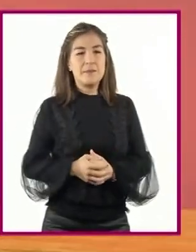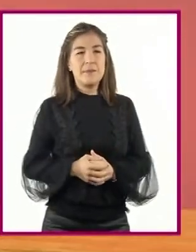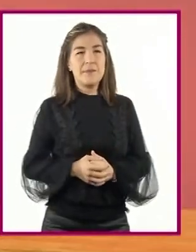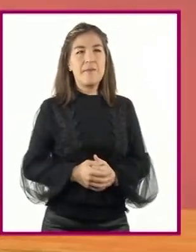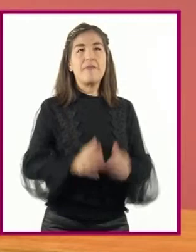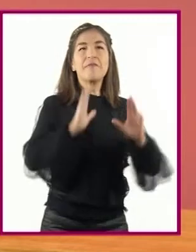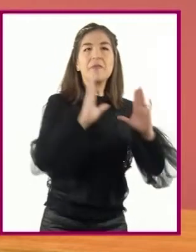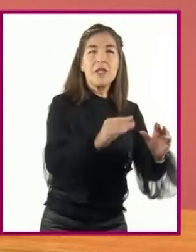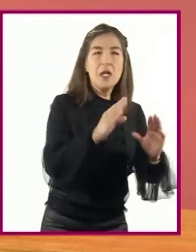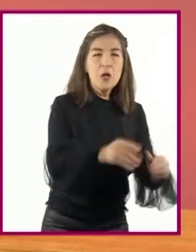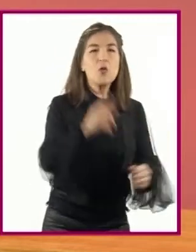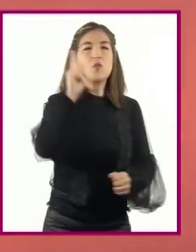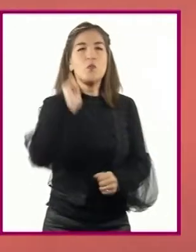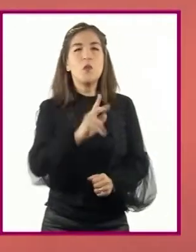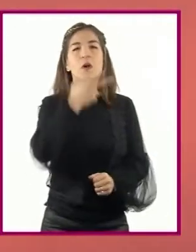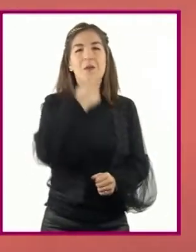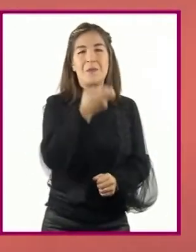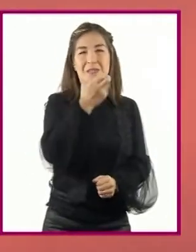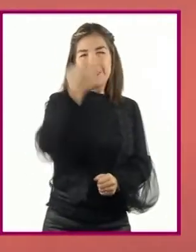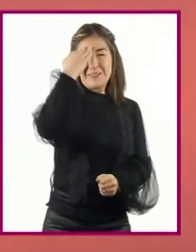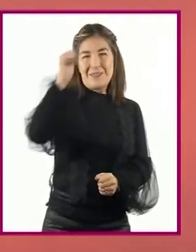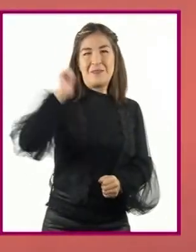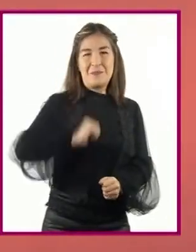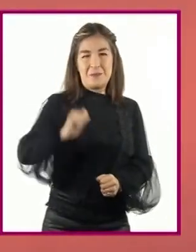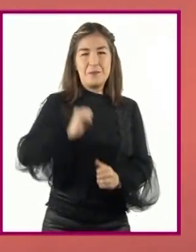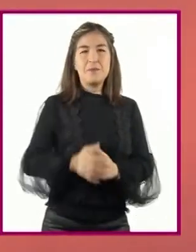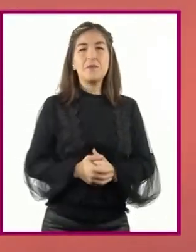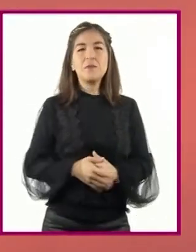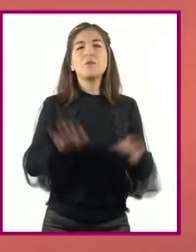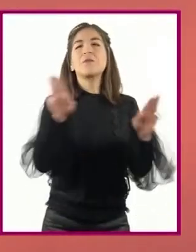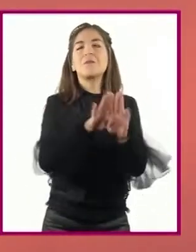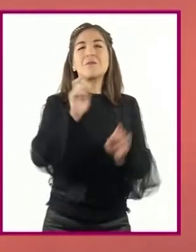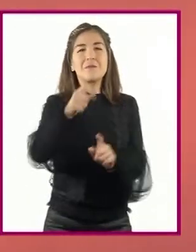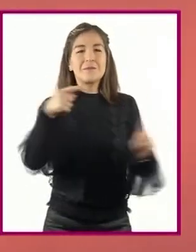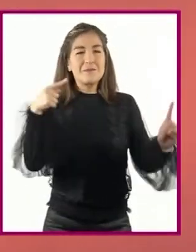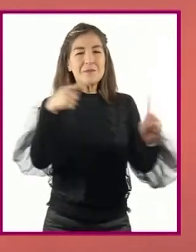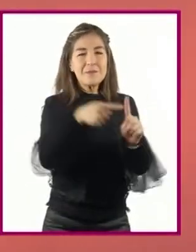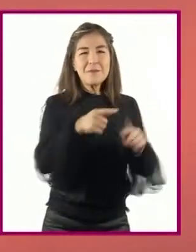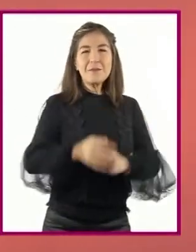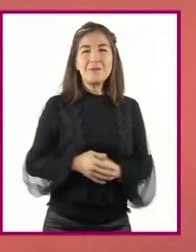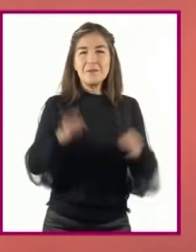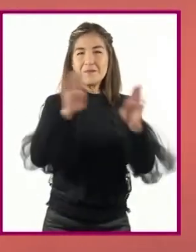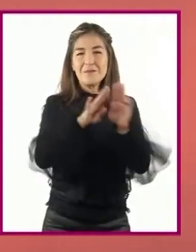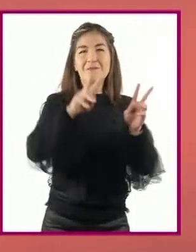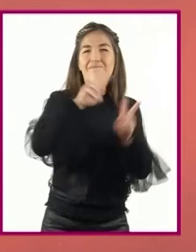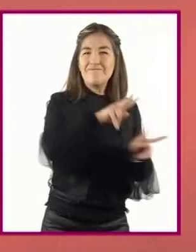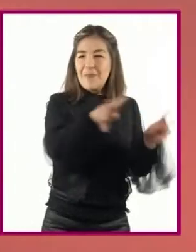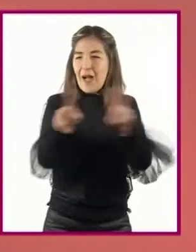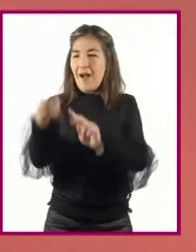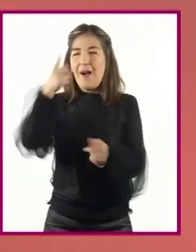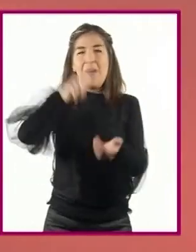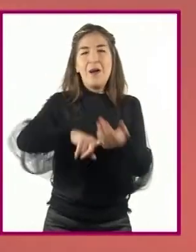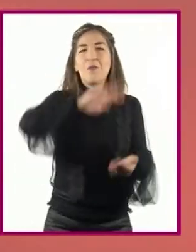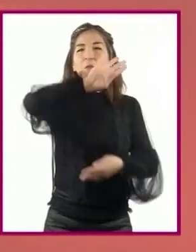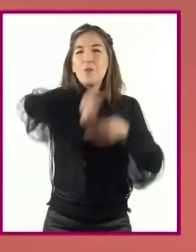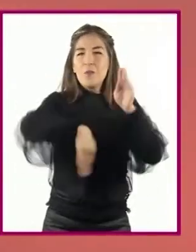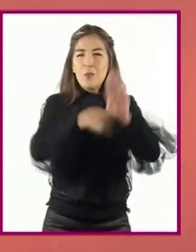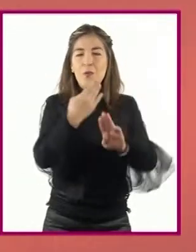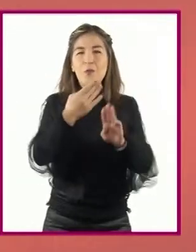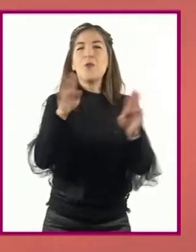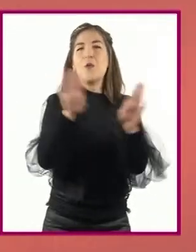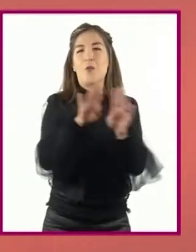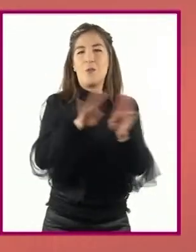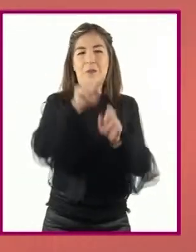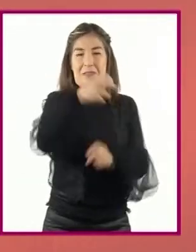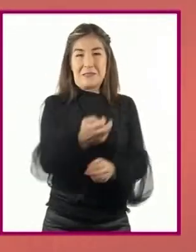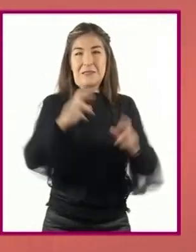a las mujeres del Renacimiento? Al estar apegados a una visión del mundo mediada por la religión, en